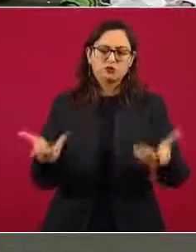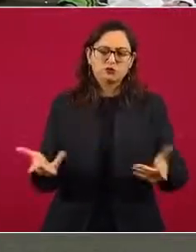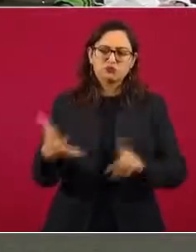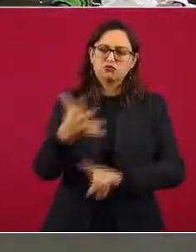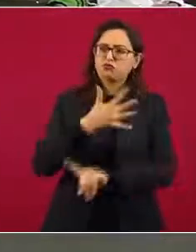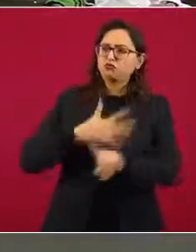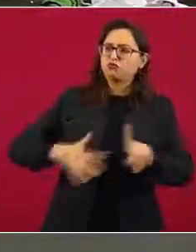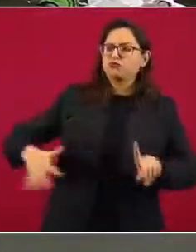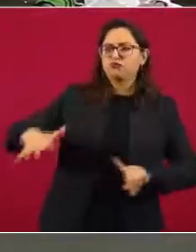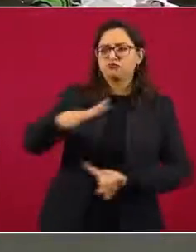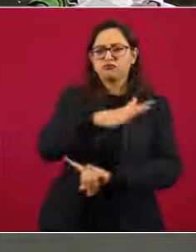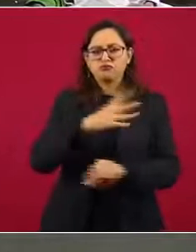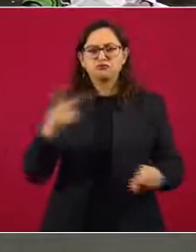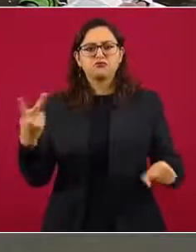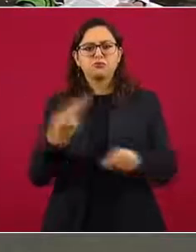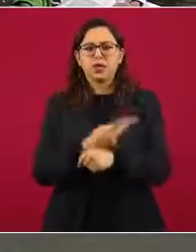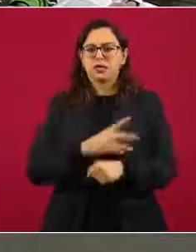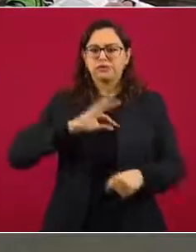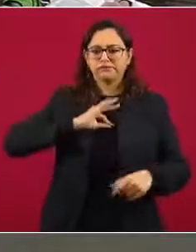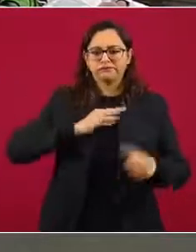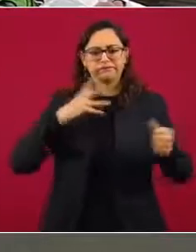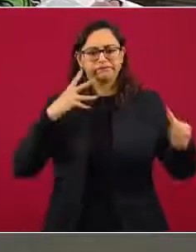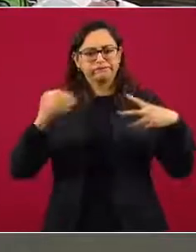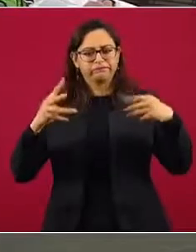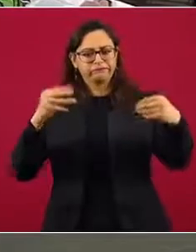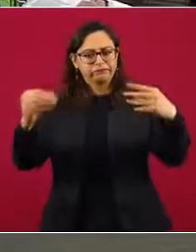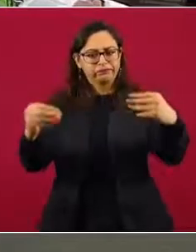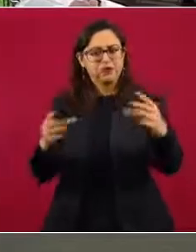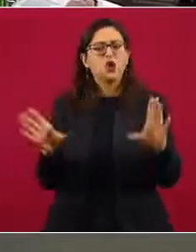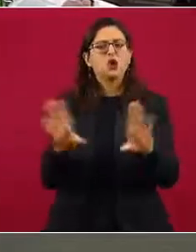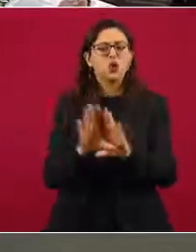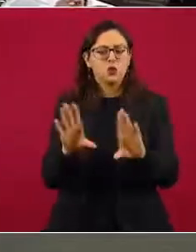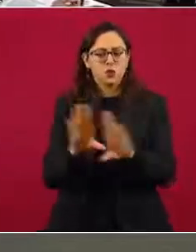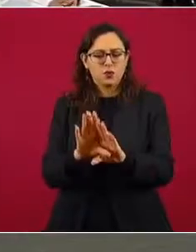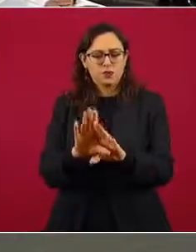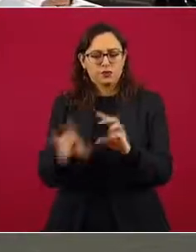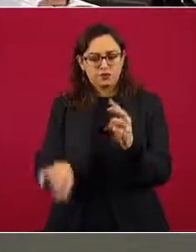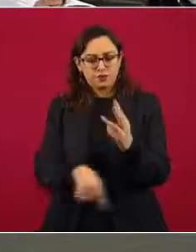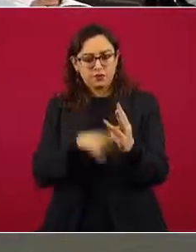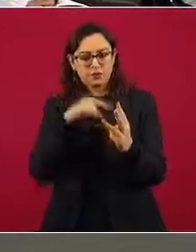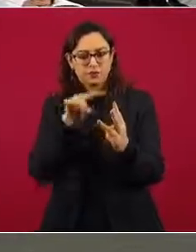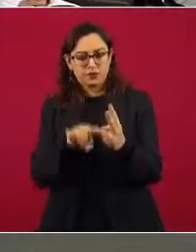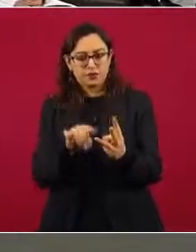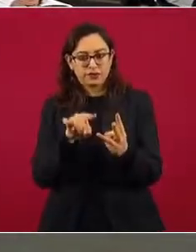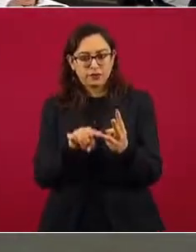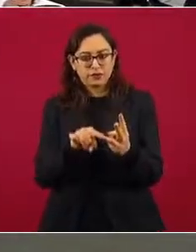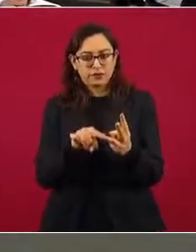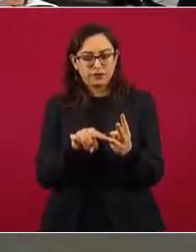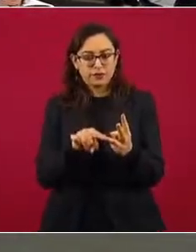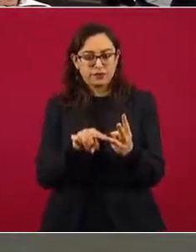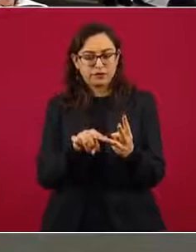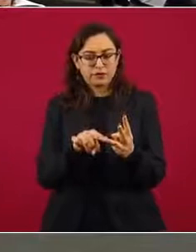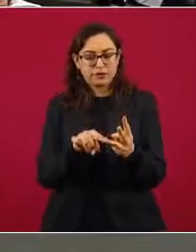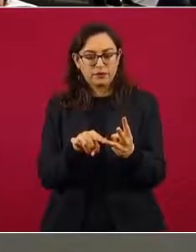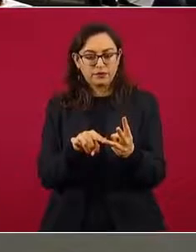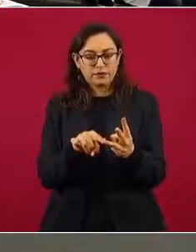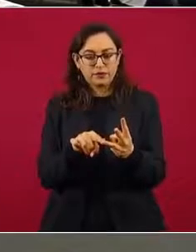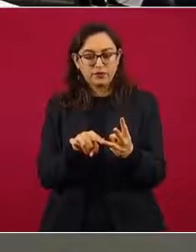situación que guarda la pandemia, y posteriormente el